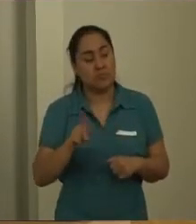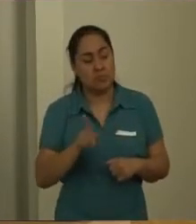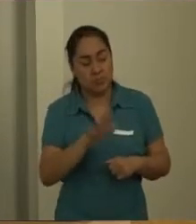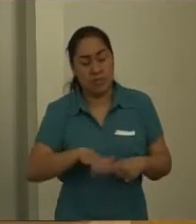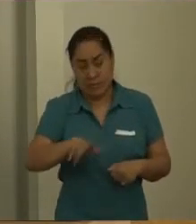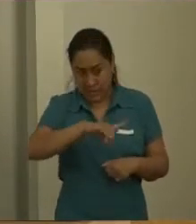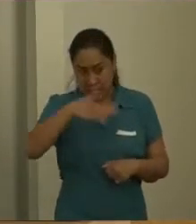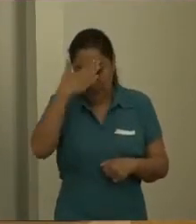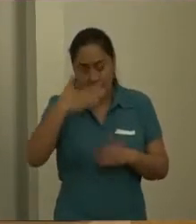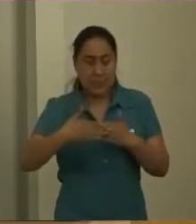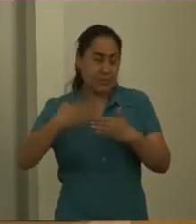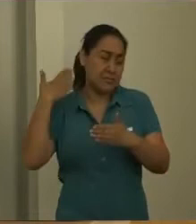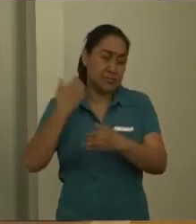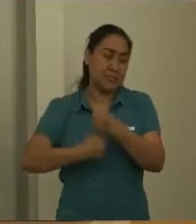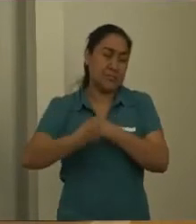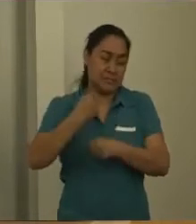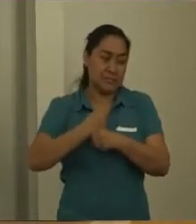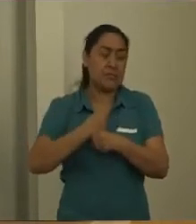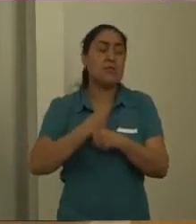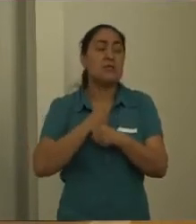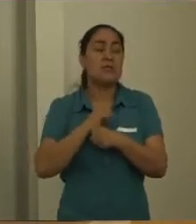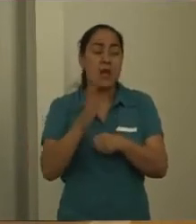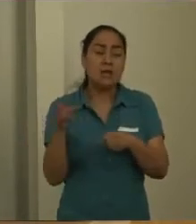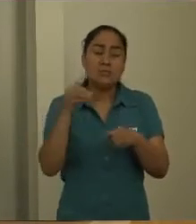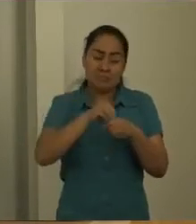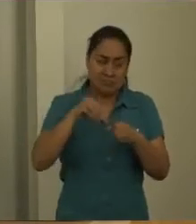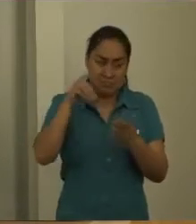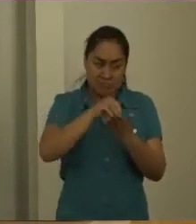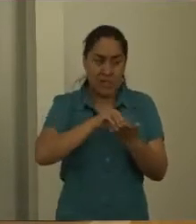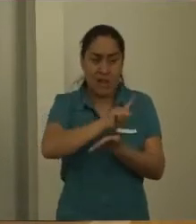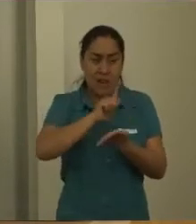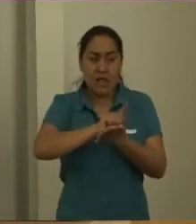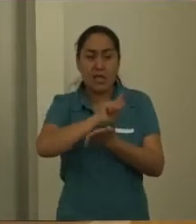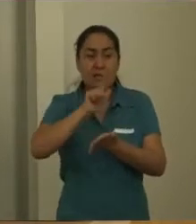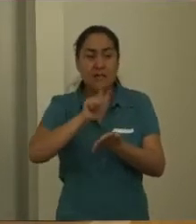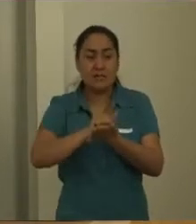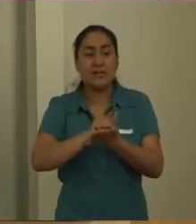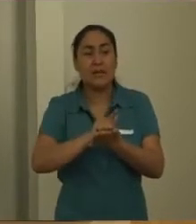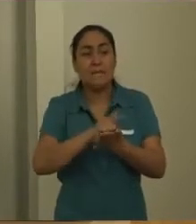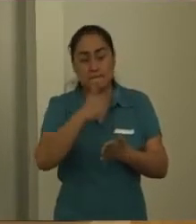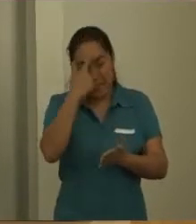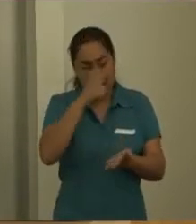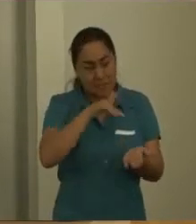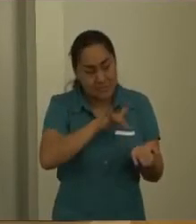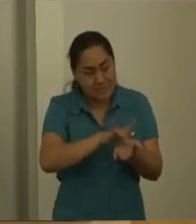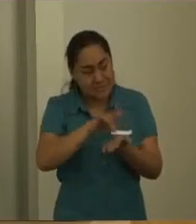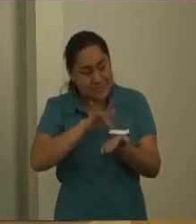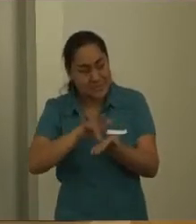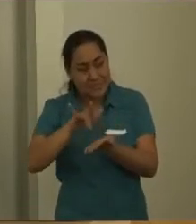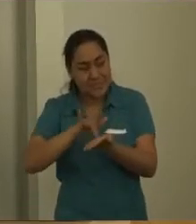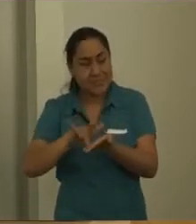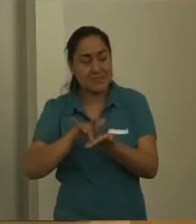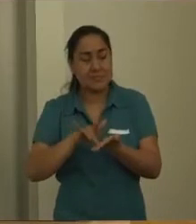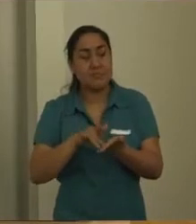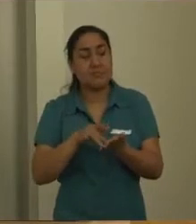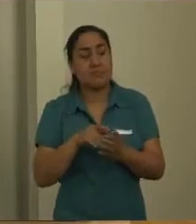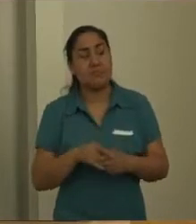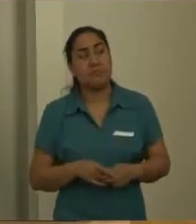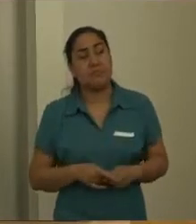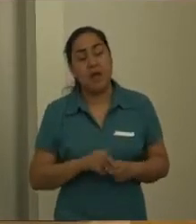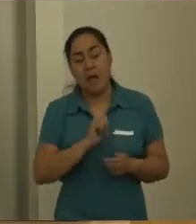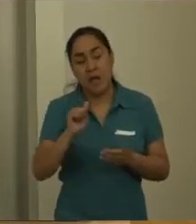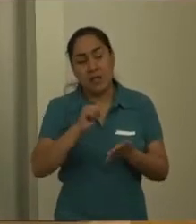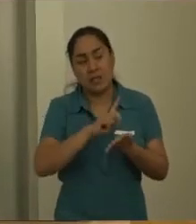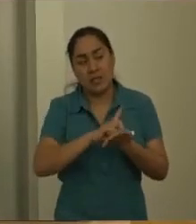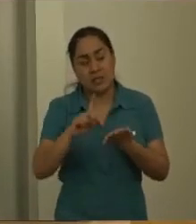los últimos años se han adoptado varias leyes con un potencial impacto negativo a los